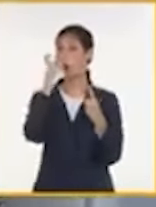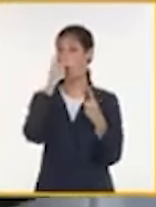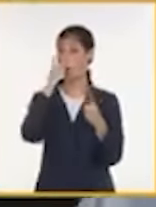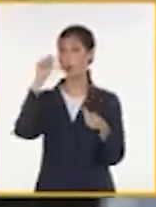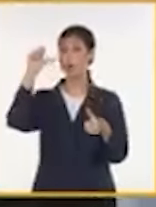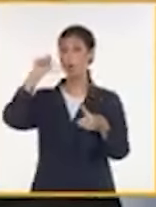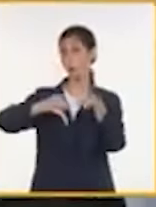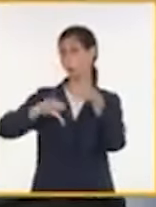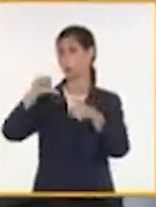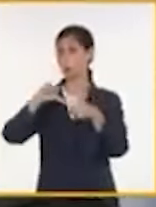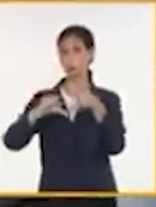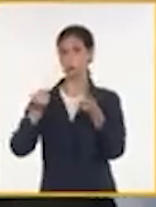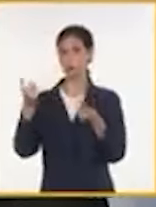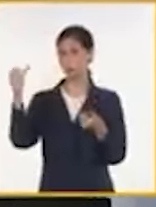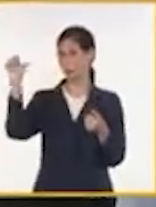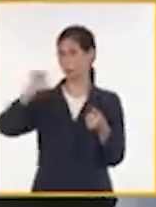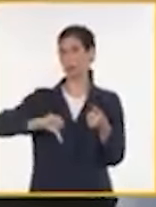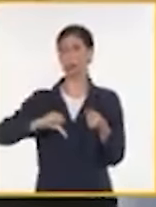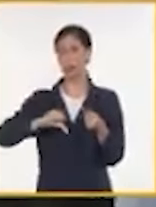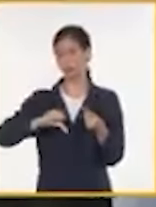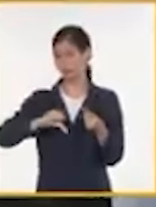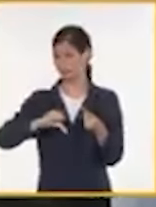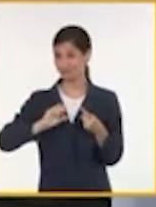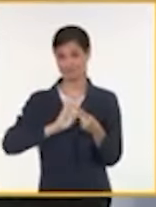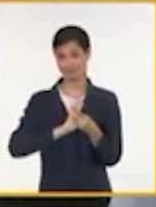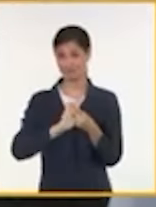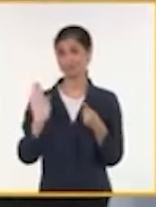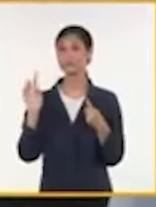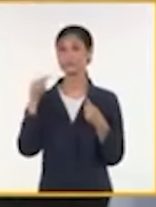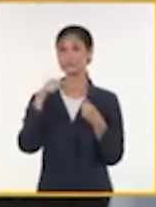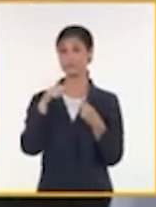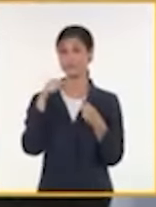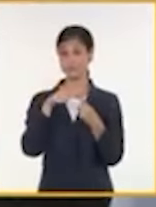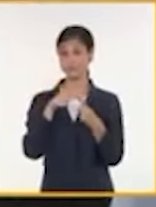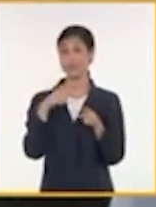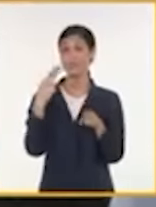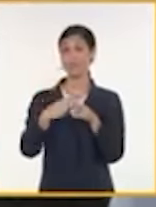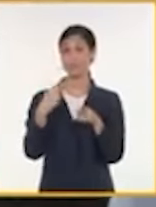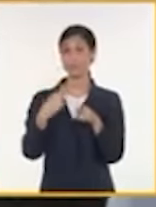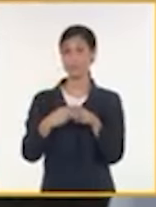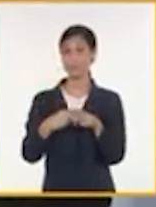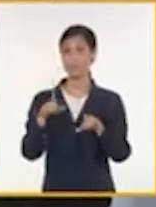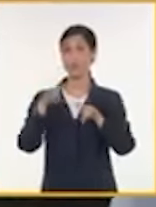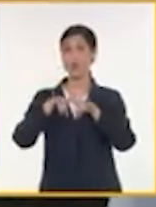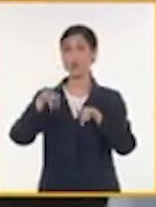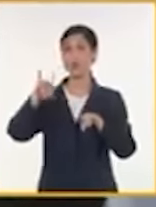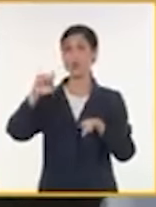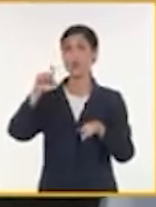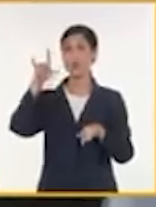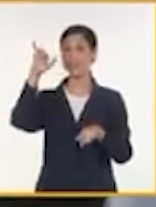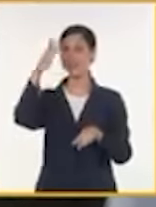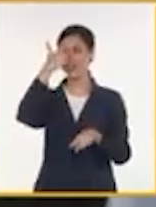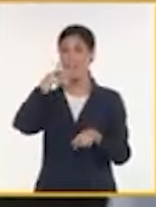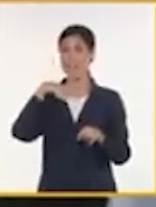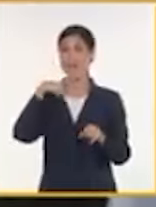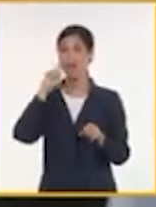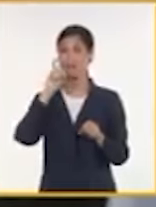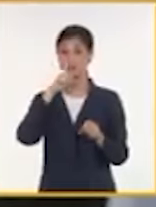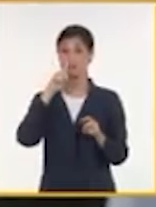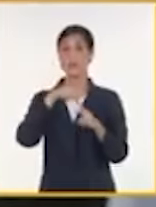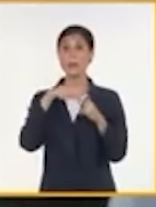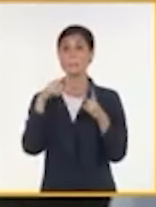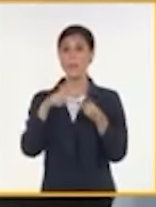William Cabrera González como pudimos verlo recientemente el famoso Willy este Willy exacto y Michel Naranjo